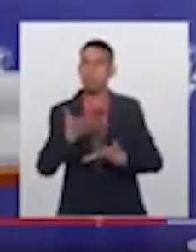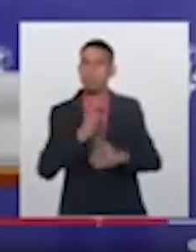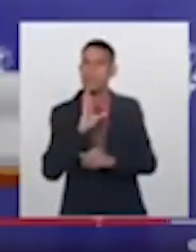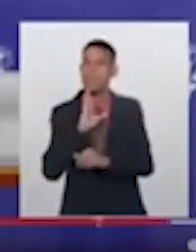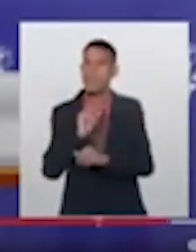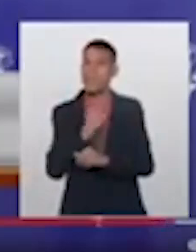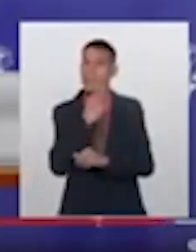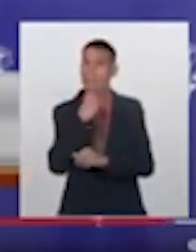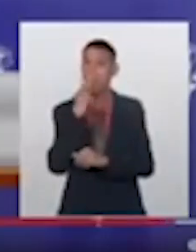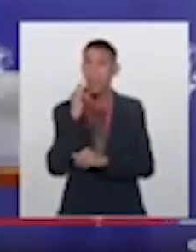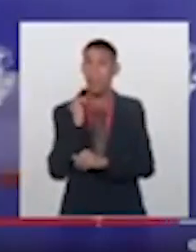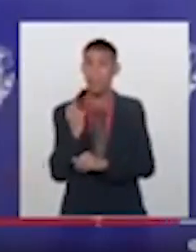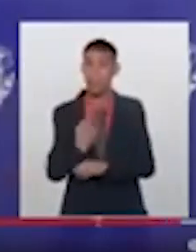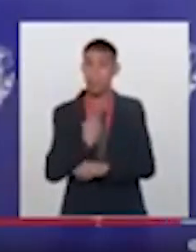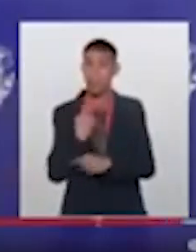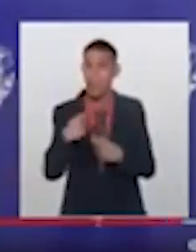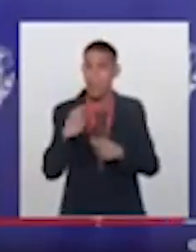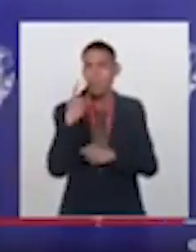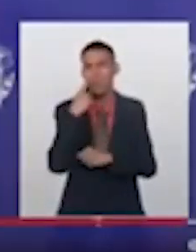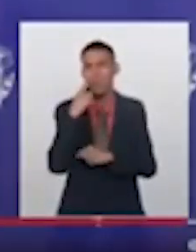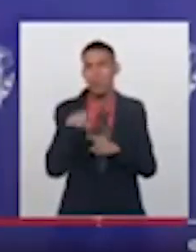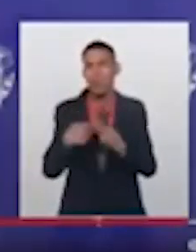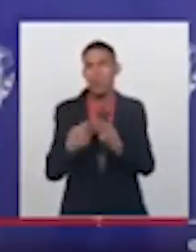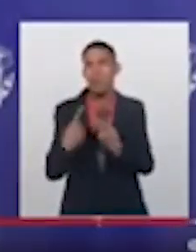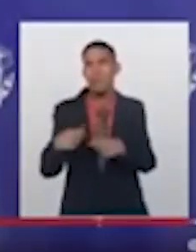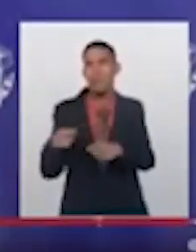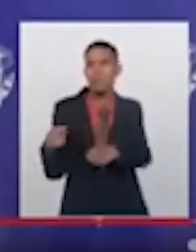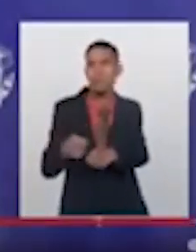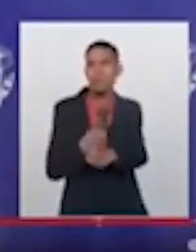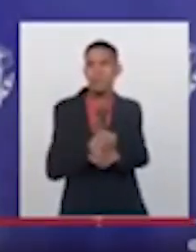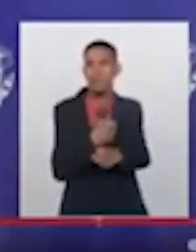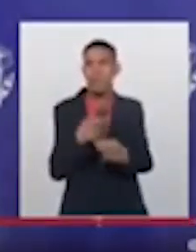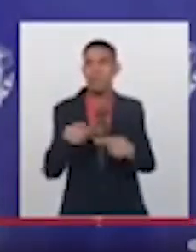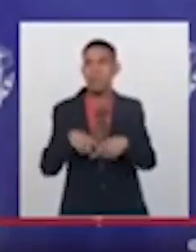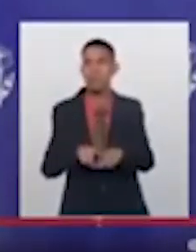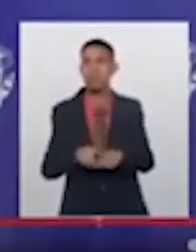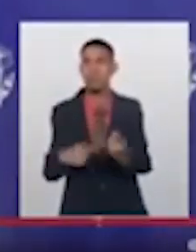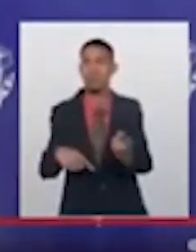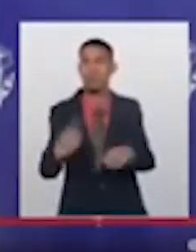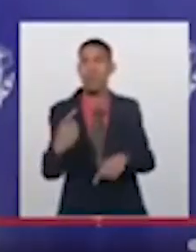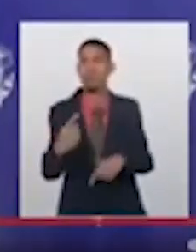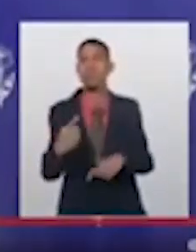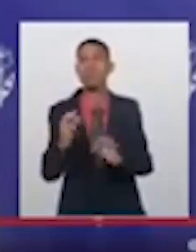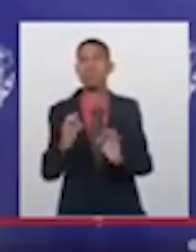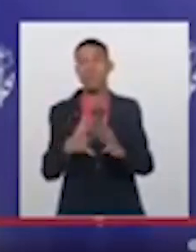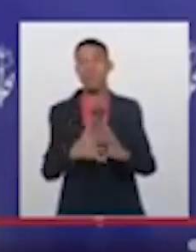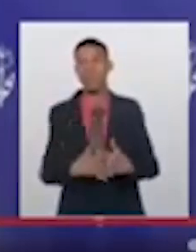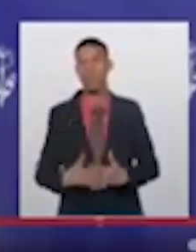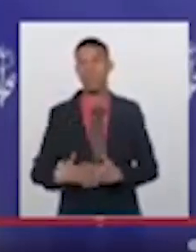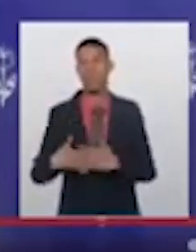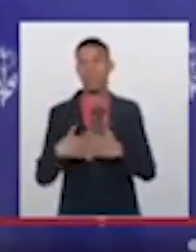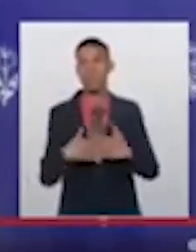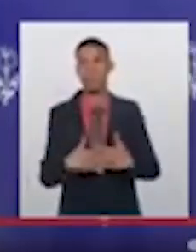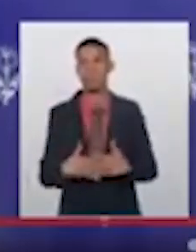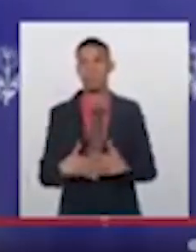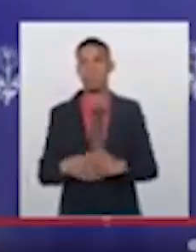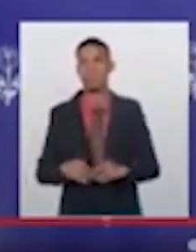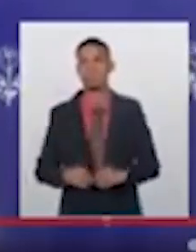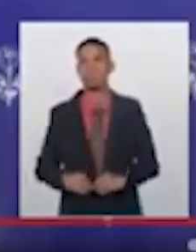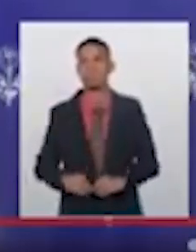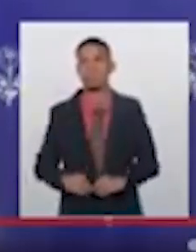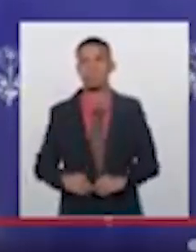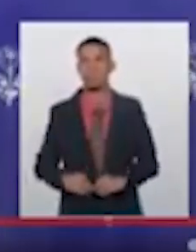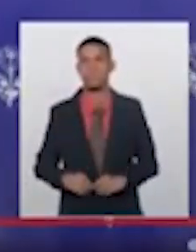tenemos que conocernos porque tenemos que luchar juntos contra ese gigante de siete leguas no que porque no la conoce la desdeña